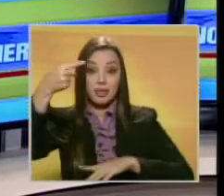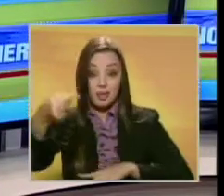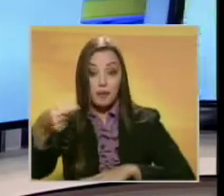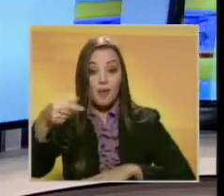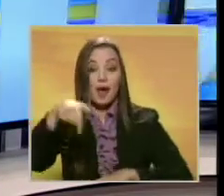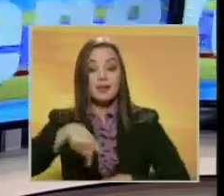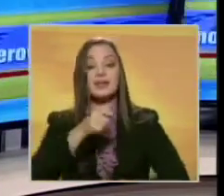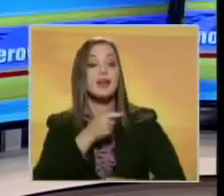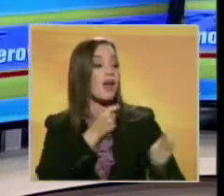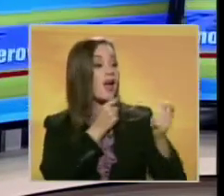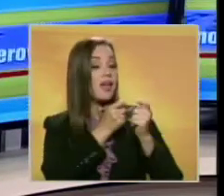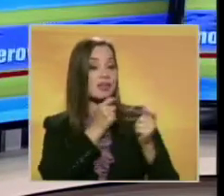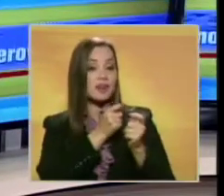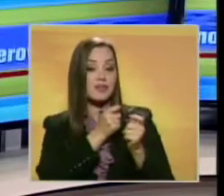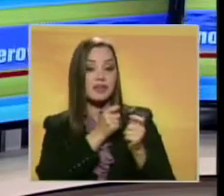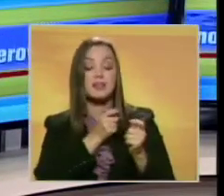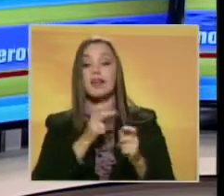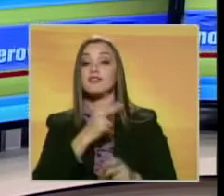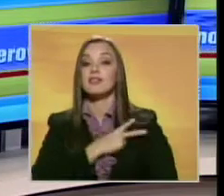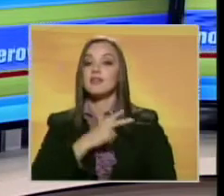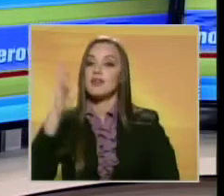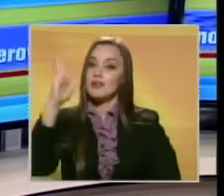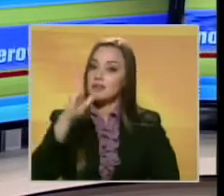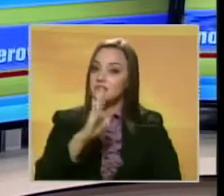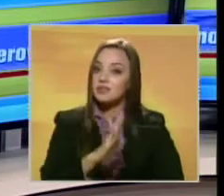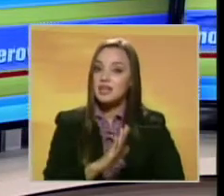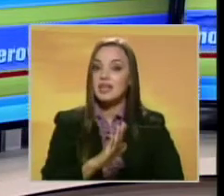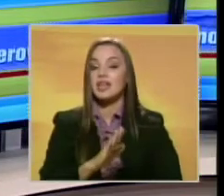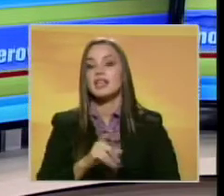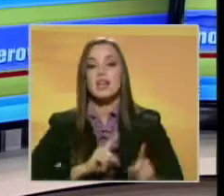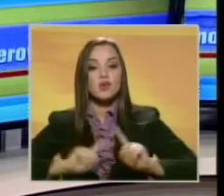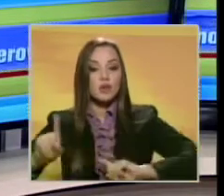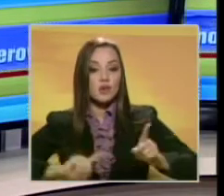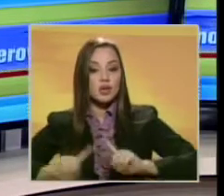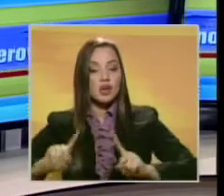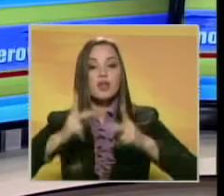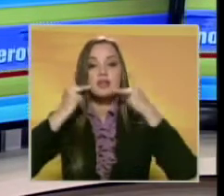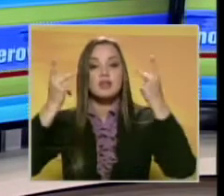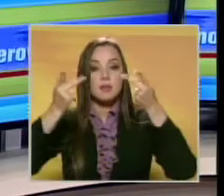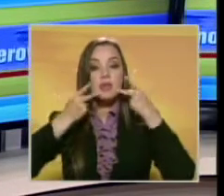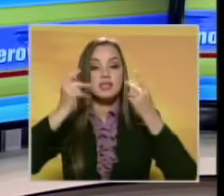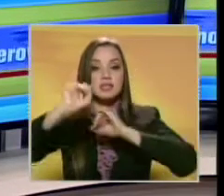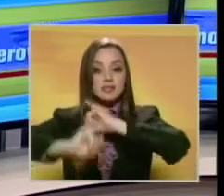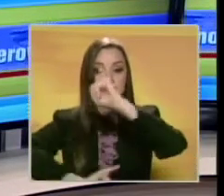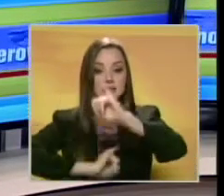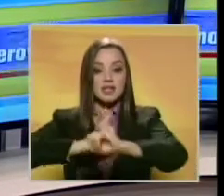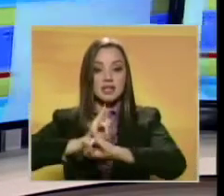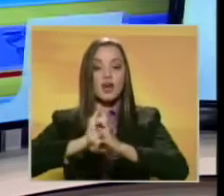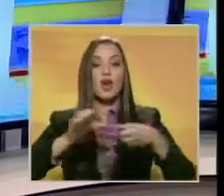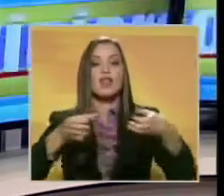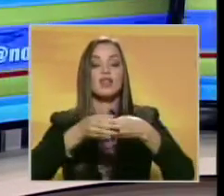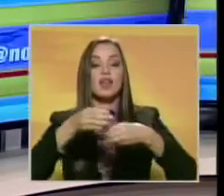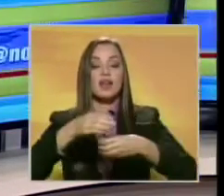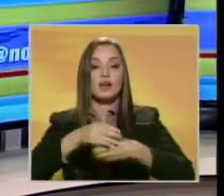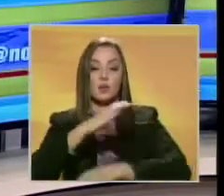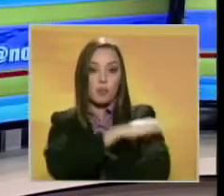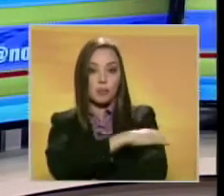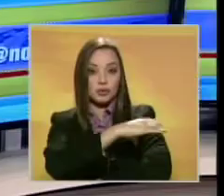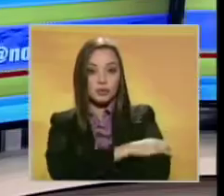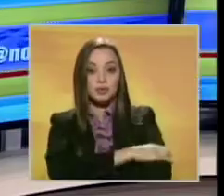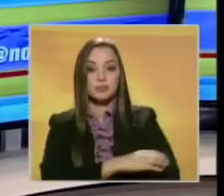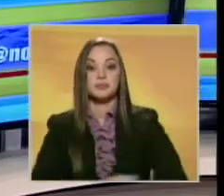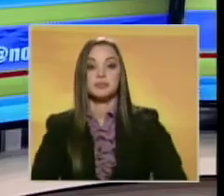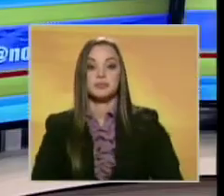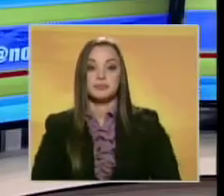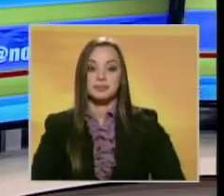parte en Entrevista Venevisión nos visita Ramón Guillermo Aveledo, coordinador de Política Internacional de la Mesa de la Unidad